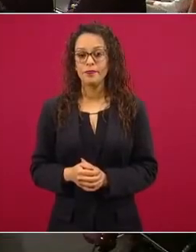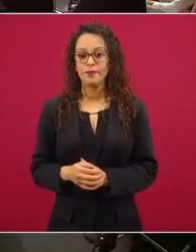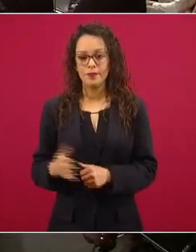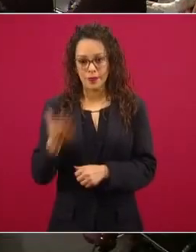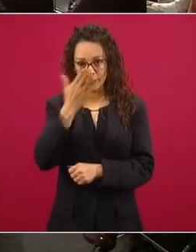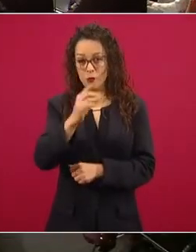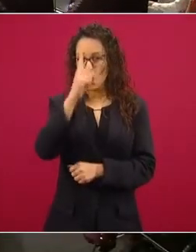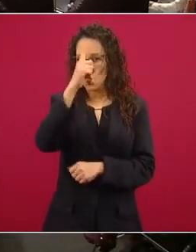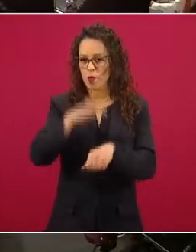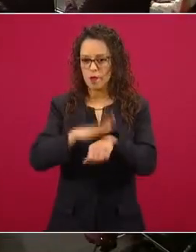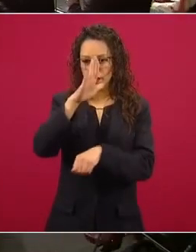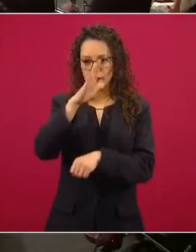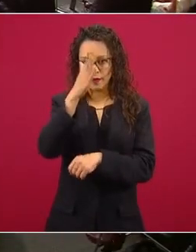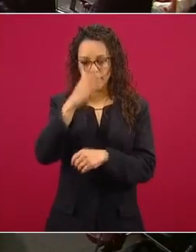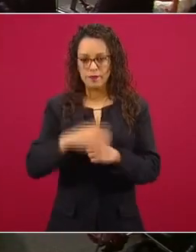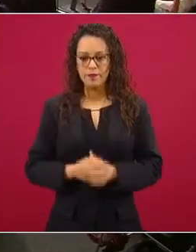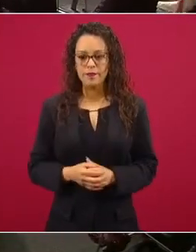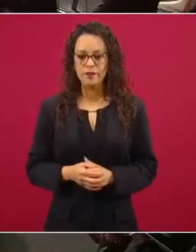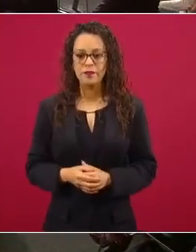Una más.